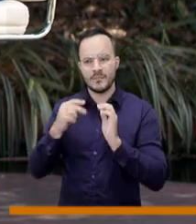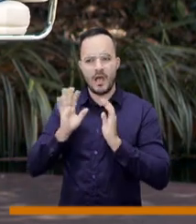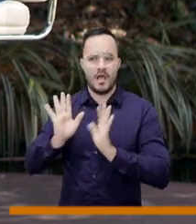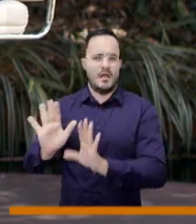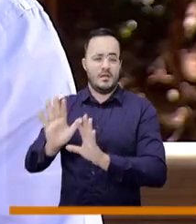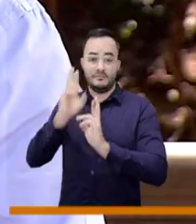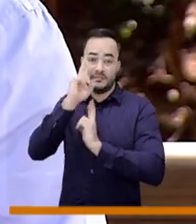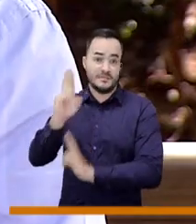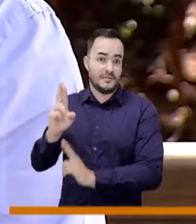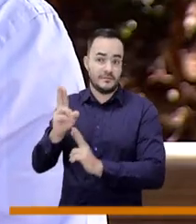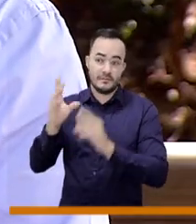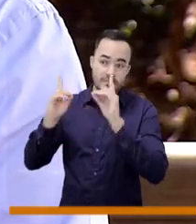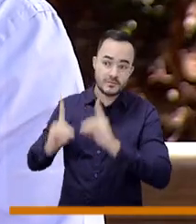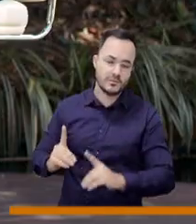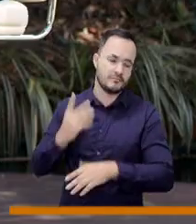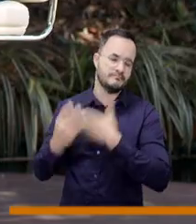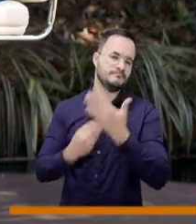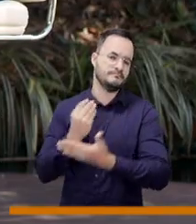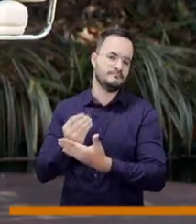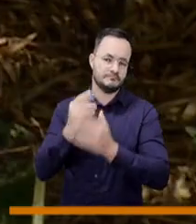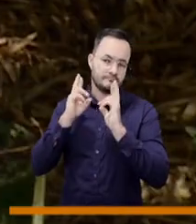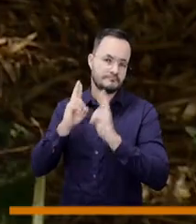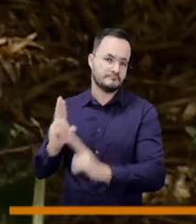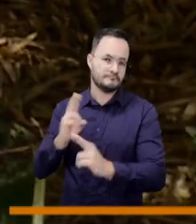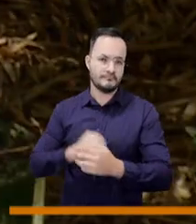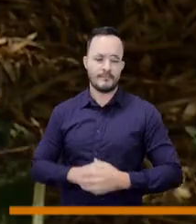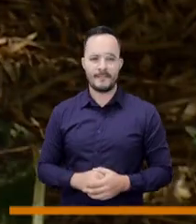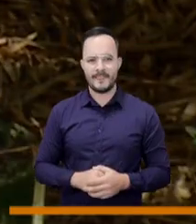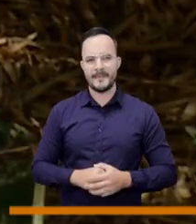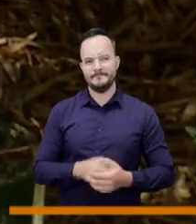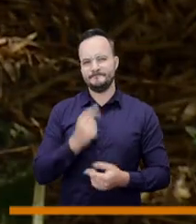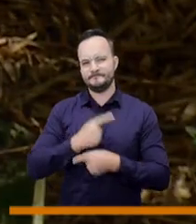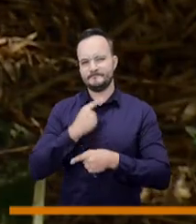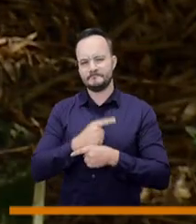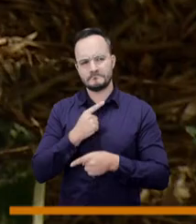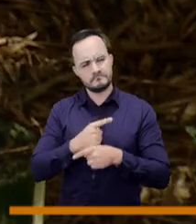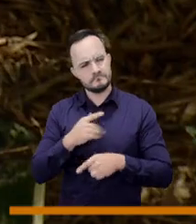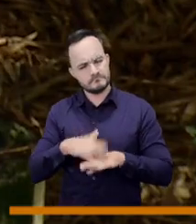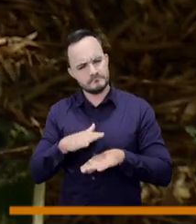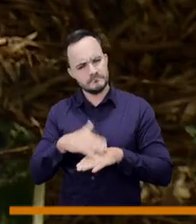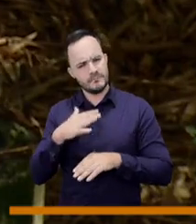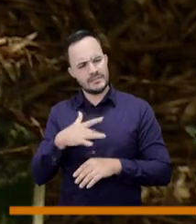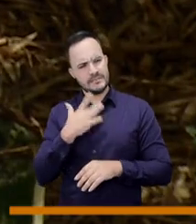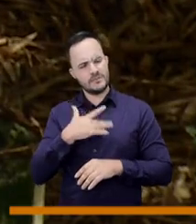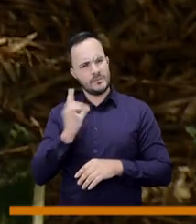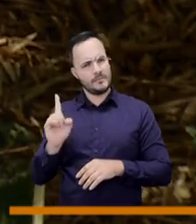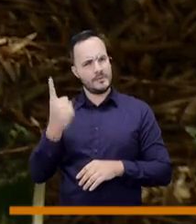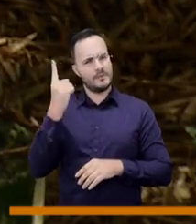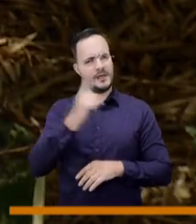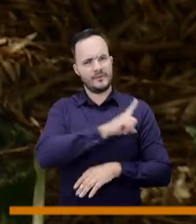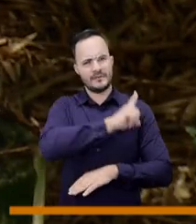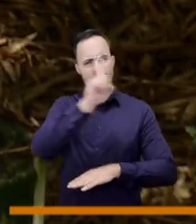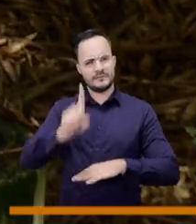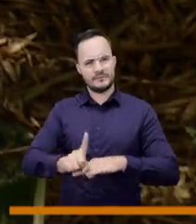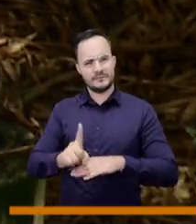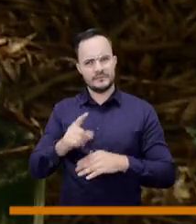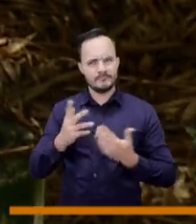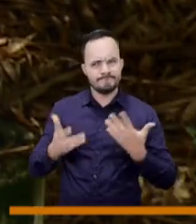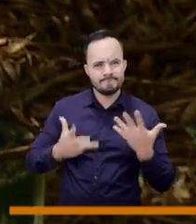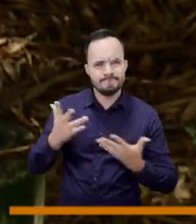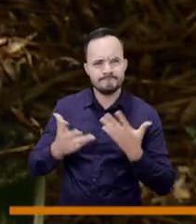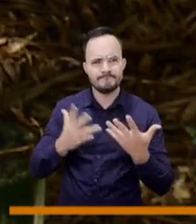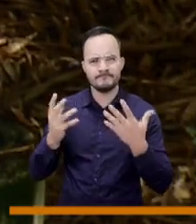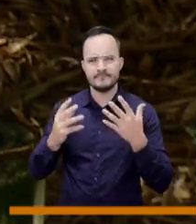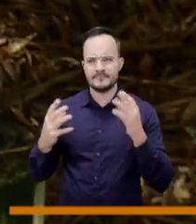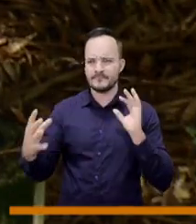que Medellín avance. Y a propósito de esto, también podríamos decir que es la primera vez que, digamos, un gobernante